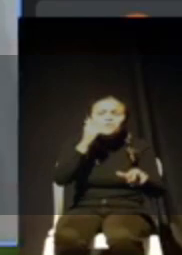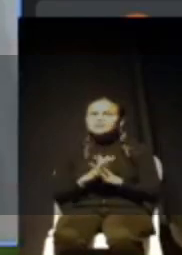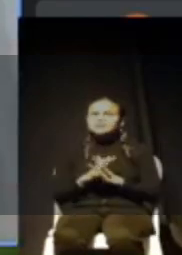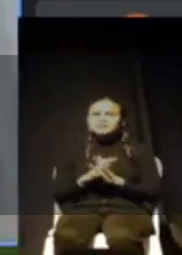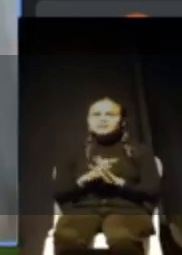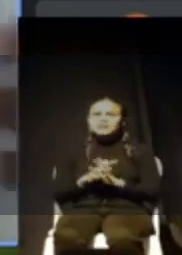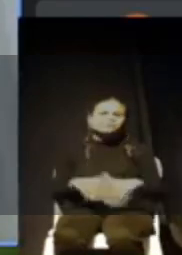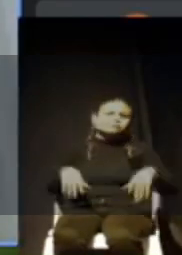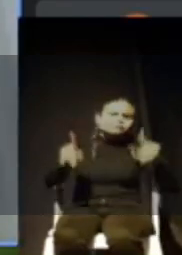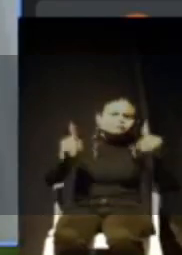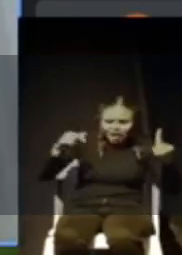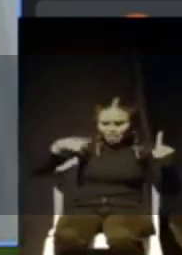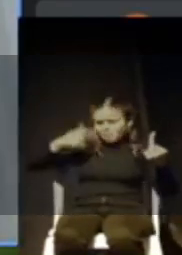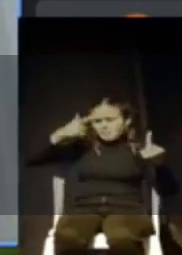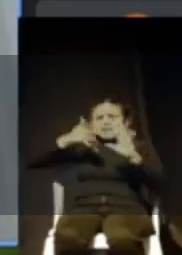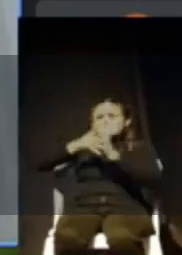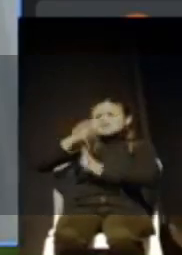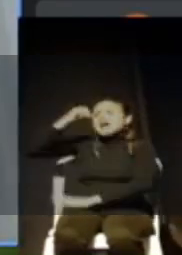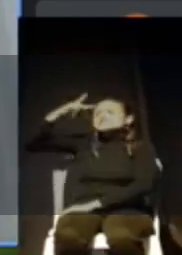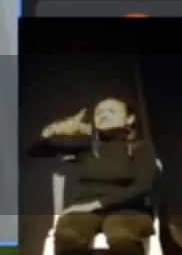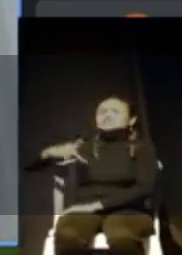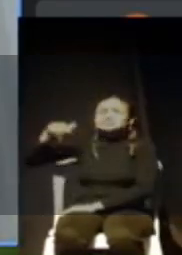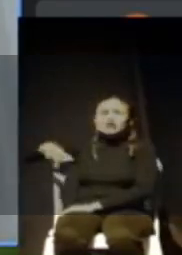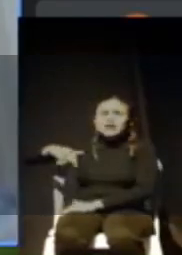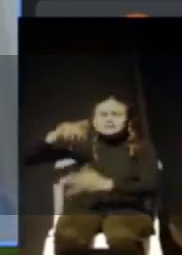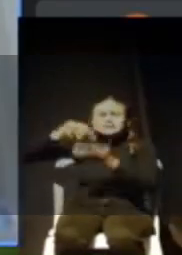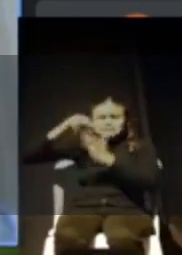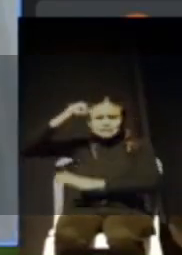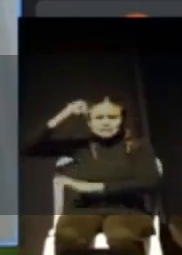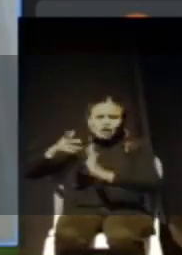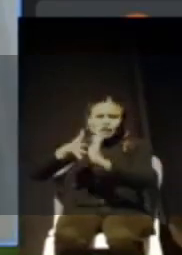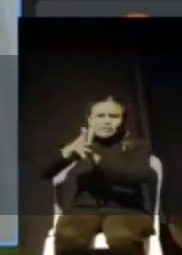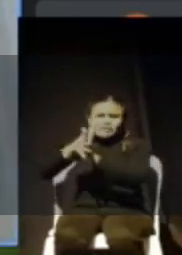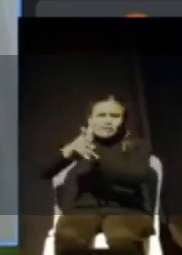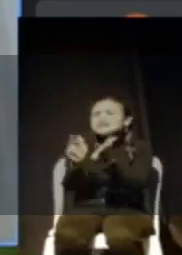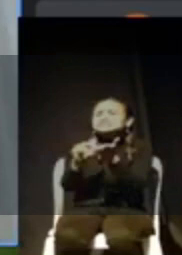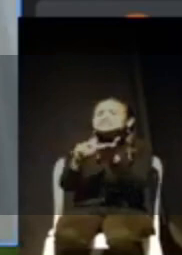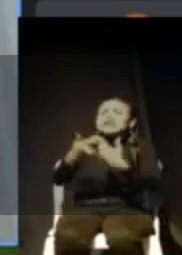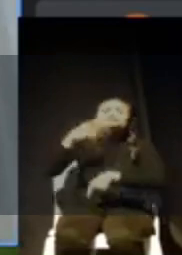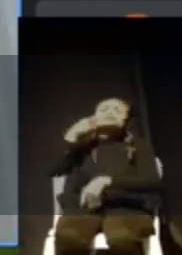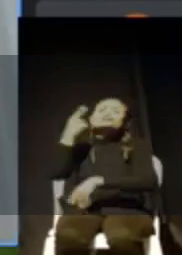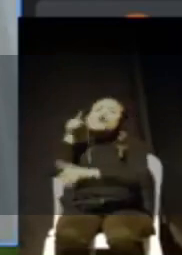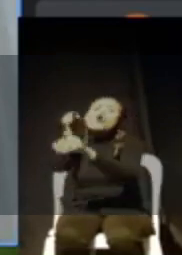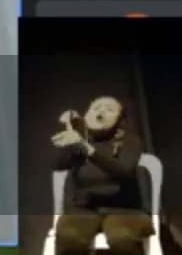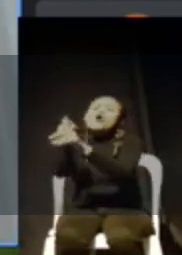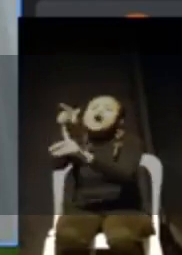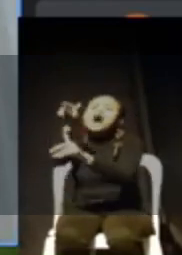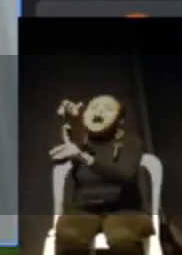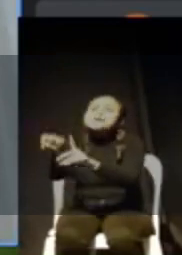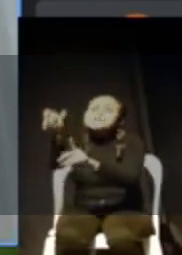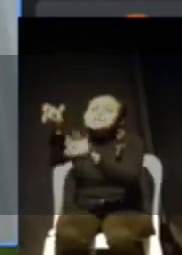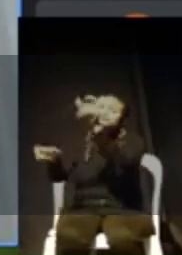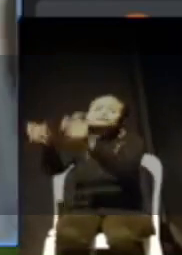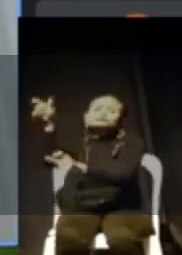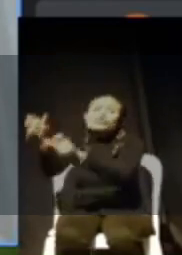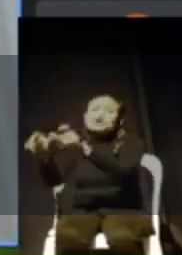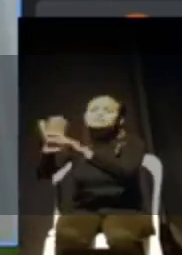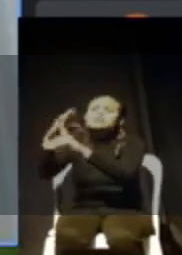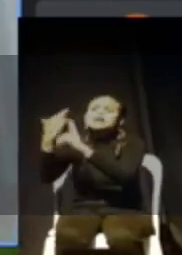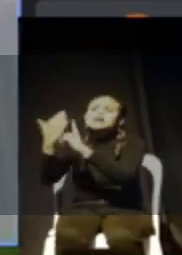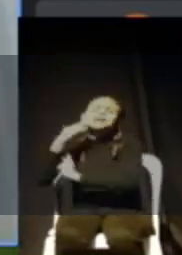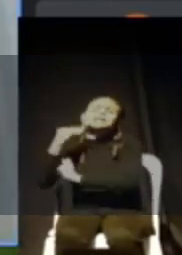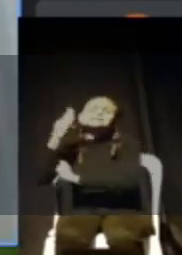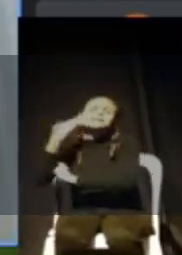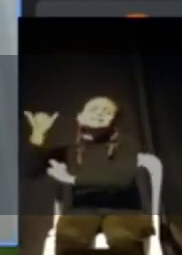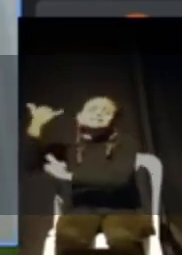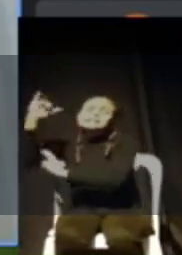no es pretender que esta historia pertenece solo a las comunidades que han vivido procesos de colonización o de